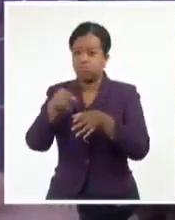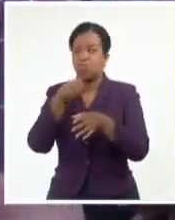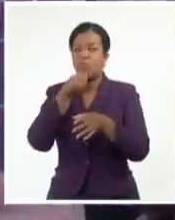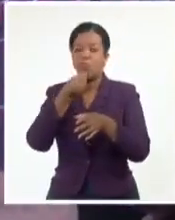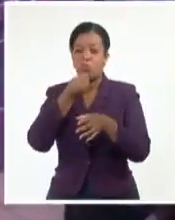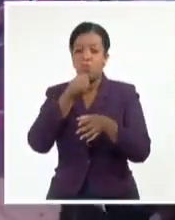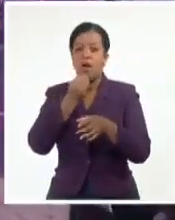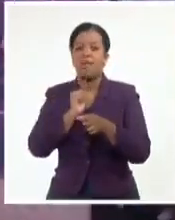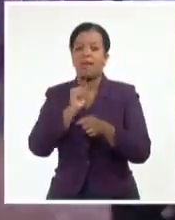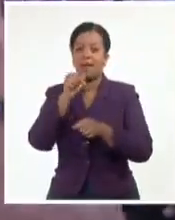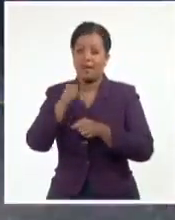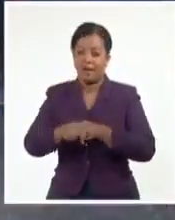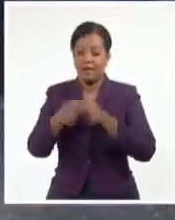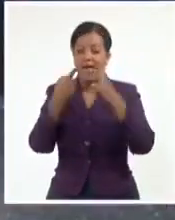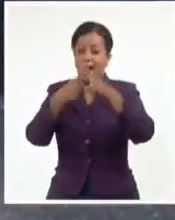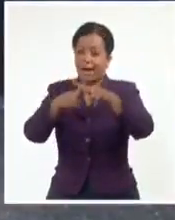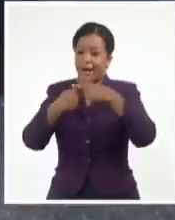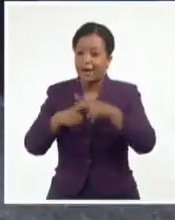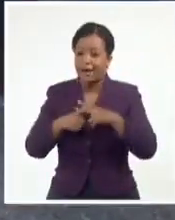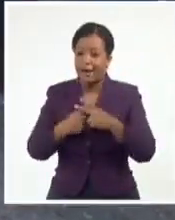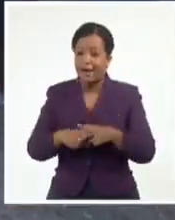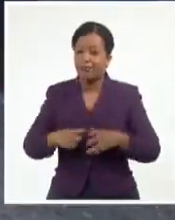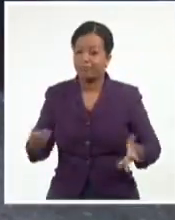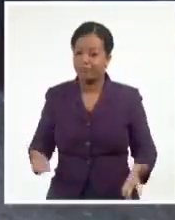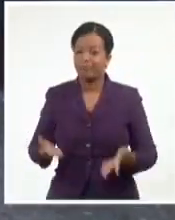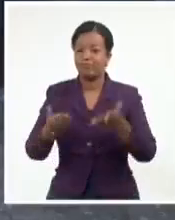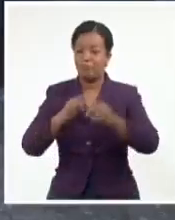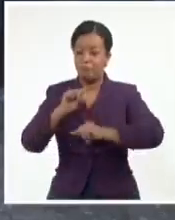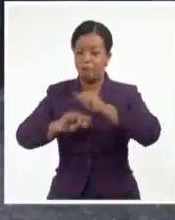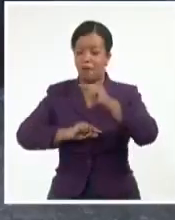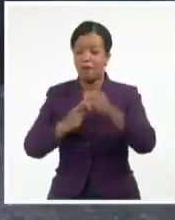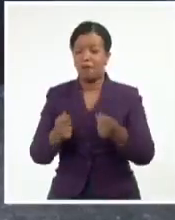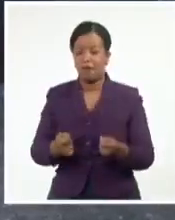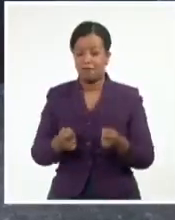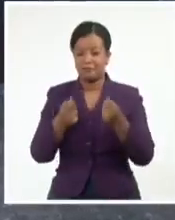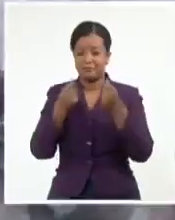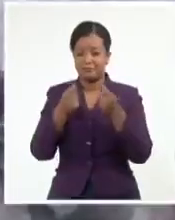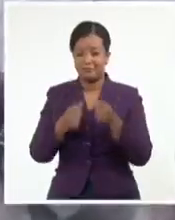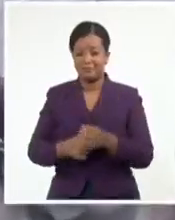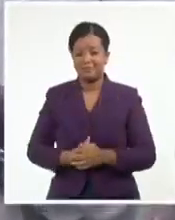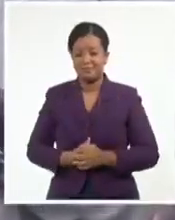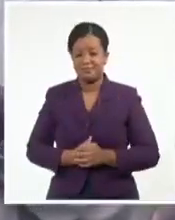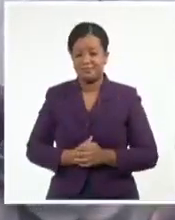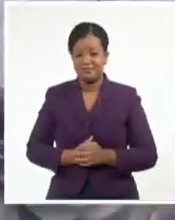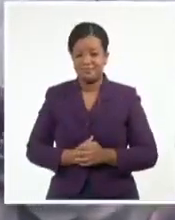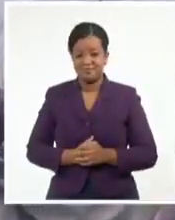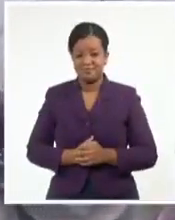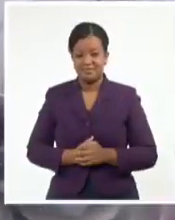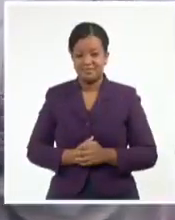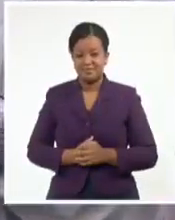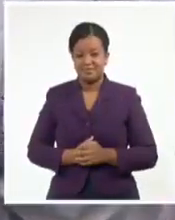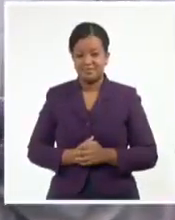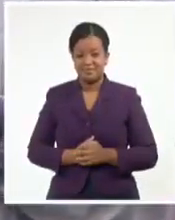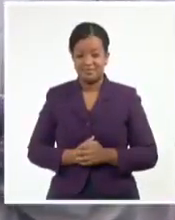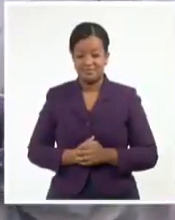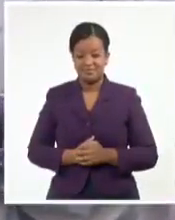de bienes y el impulso decisivo a la economía, precisó el directivo. Desde